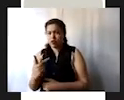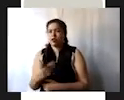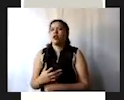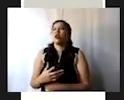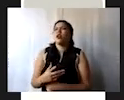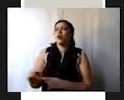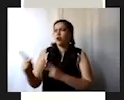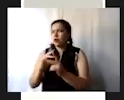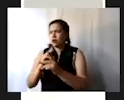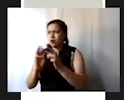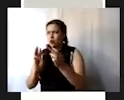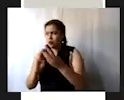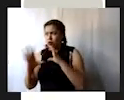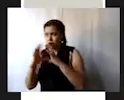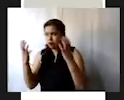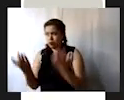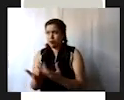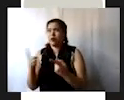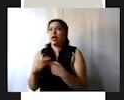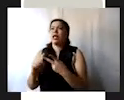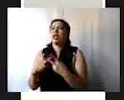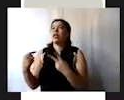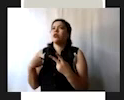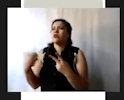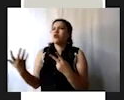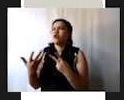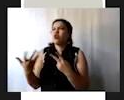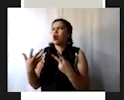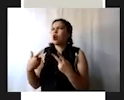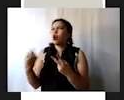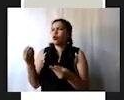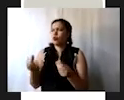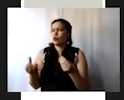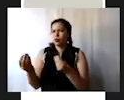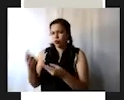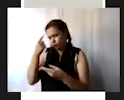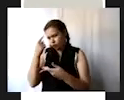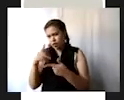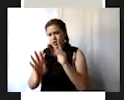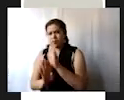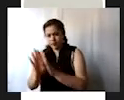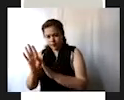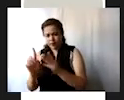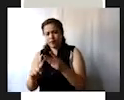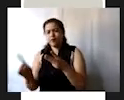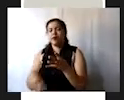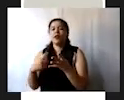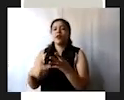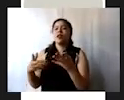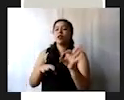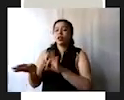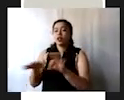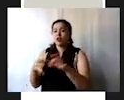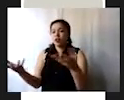Planeta? ¿Estoy siendo de alguna forma un contribuidor a prosperidad? ¿Estoy generando fuentes de